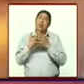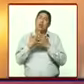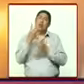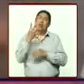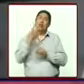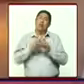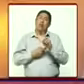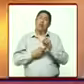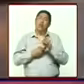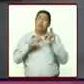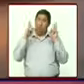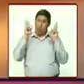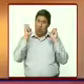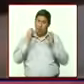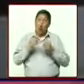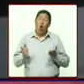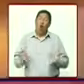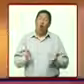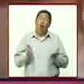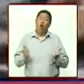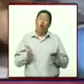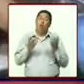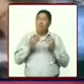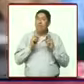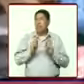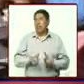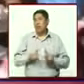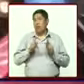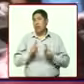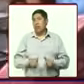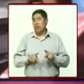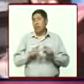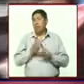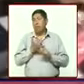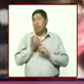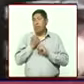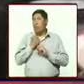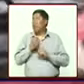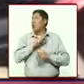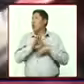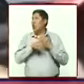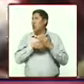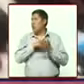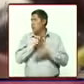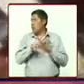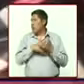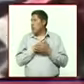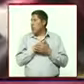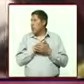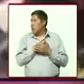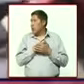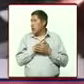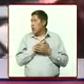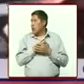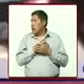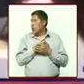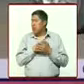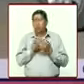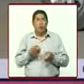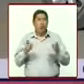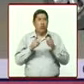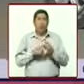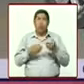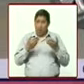lapso de 4 meses por el delito de trata de personas. No solamente el CCF, el CBE, ¿no? Todas las unidades. Y cuando